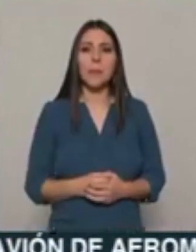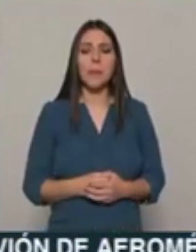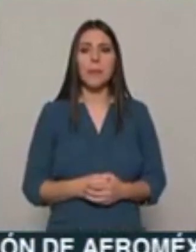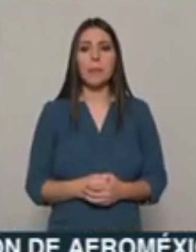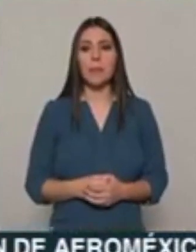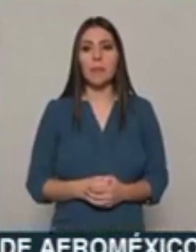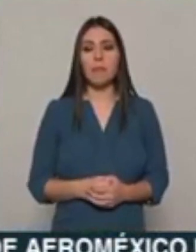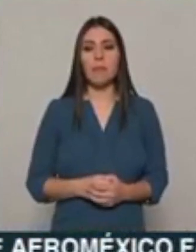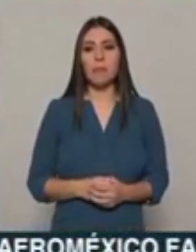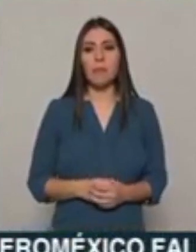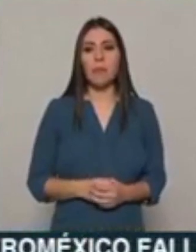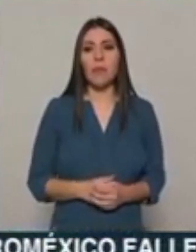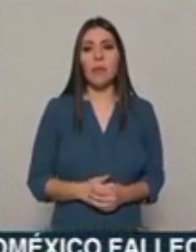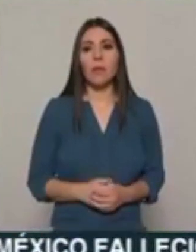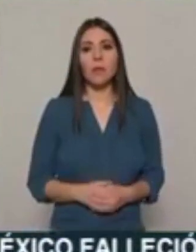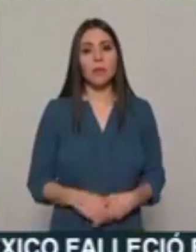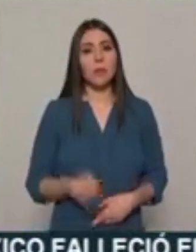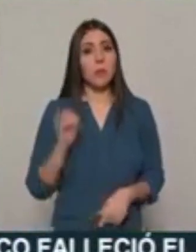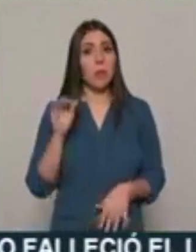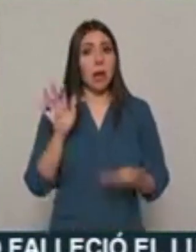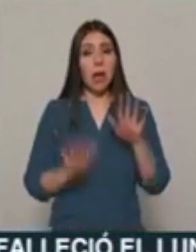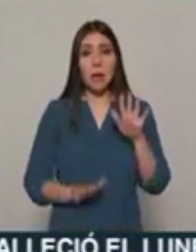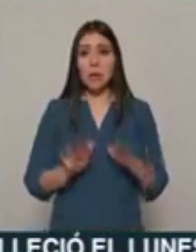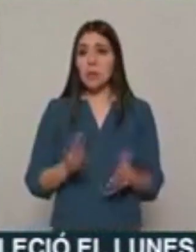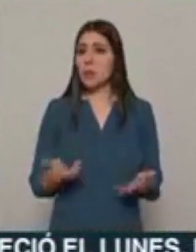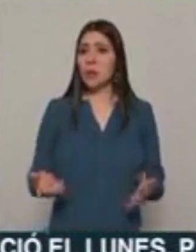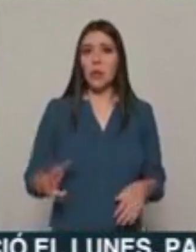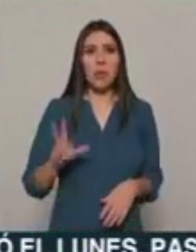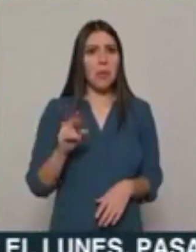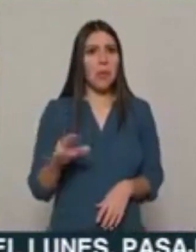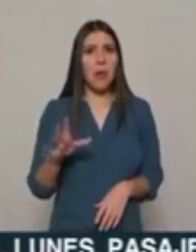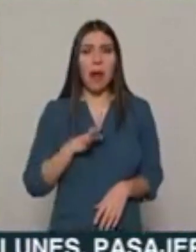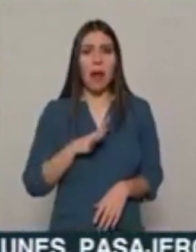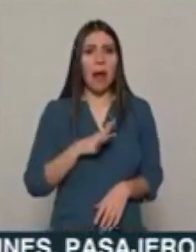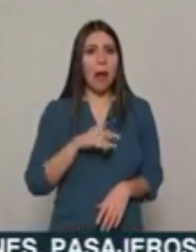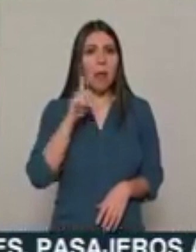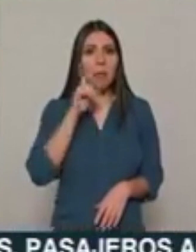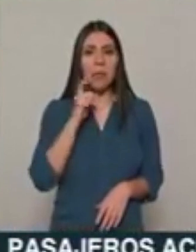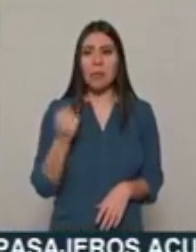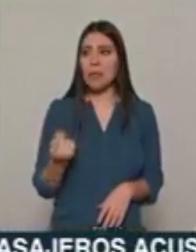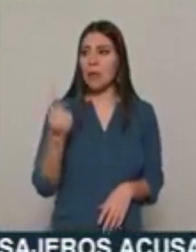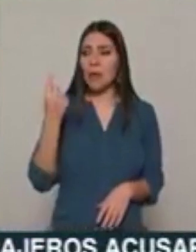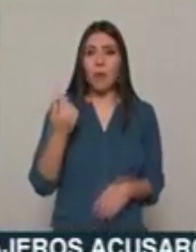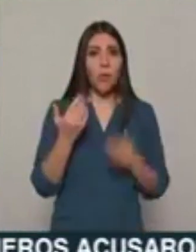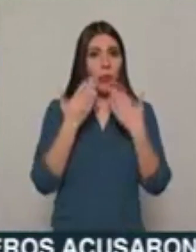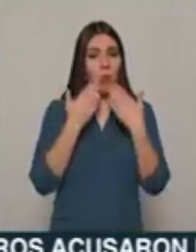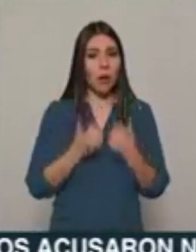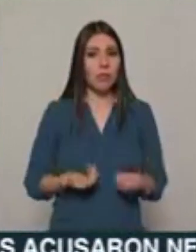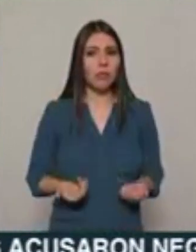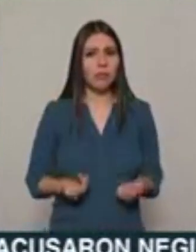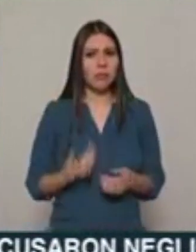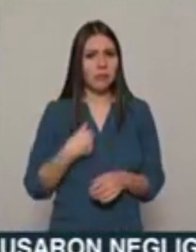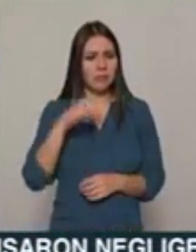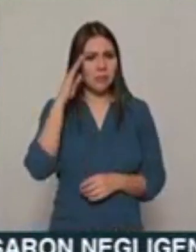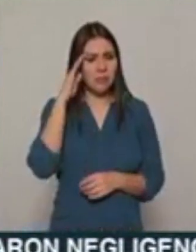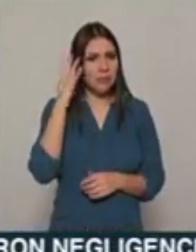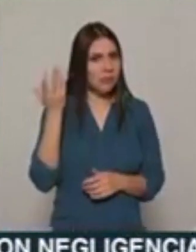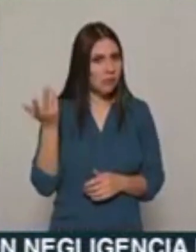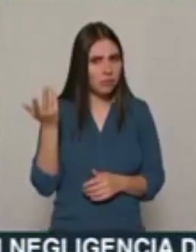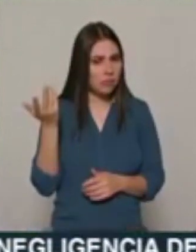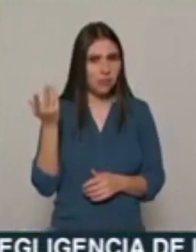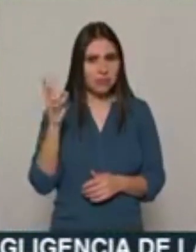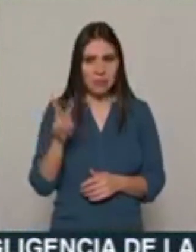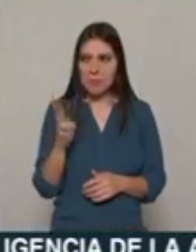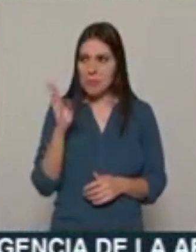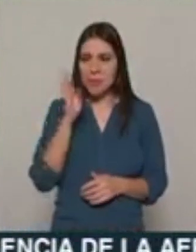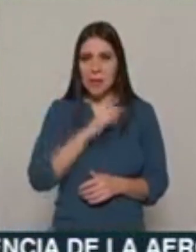o de plano hay unos que no hay ni una sola. Entonces dije, es que eso está muy mal. O sea,